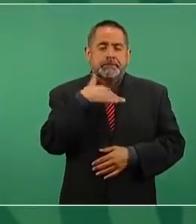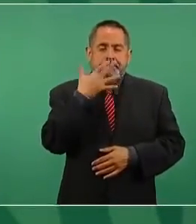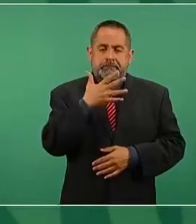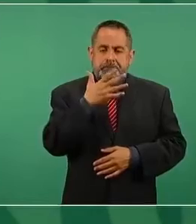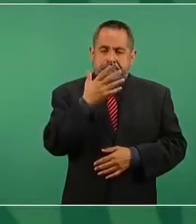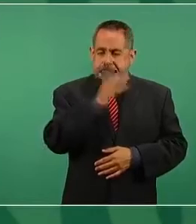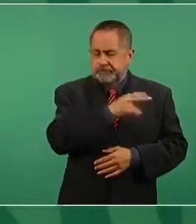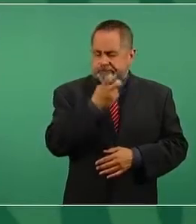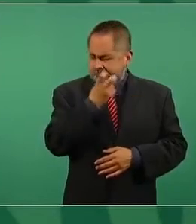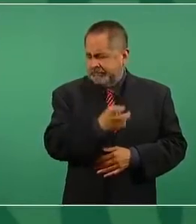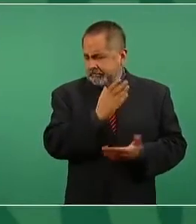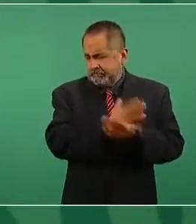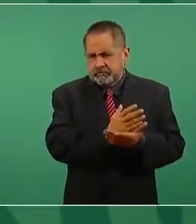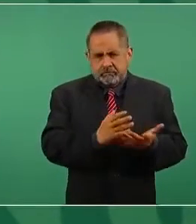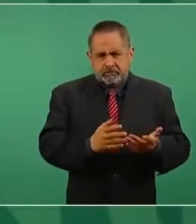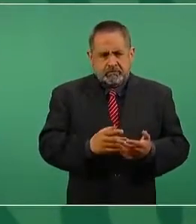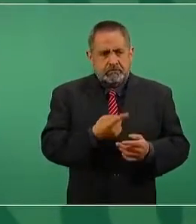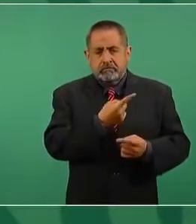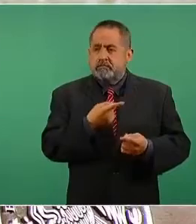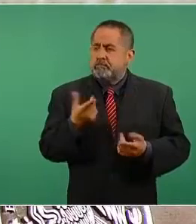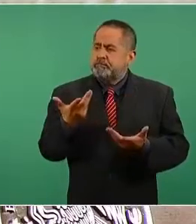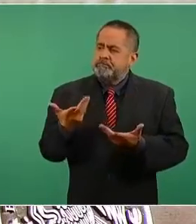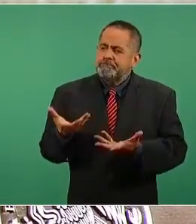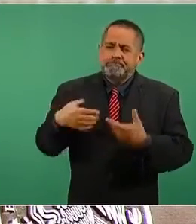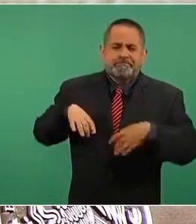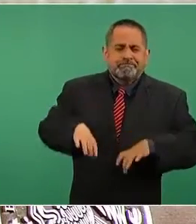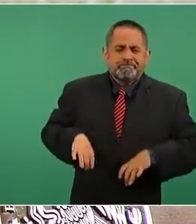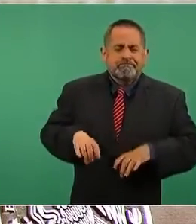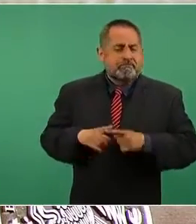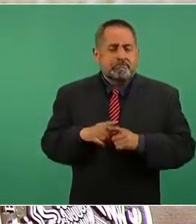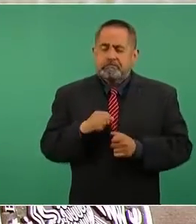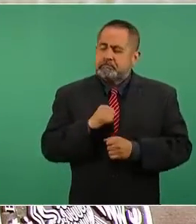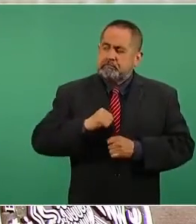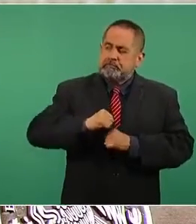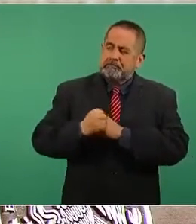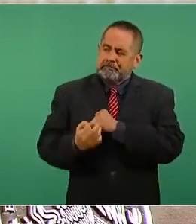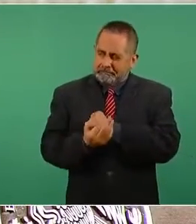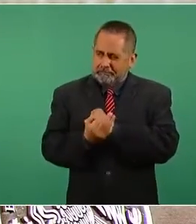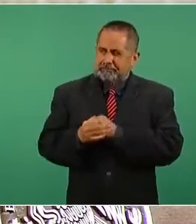del saqueo, del influyentismo.